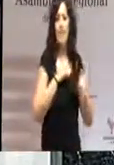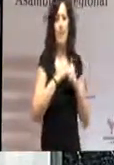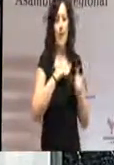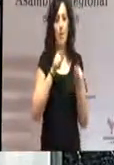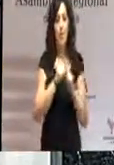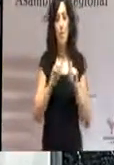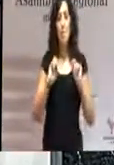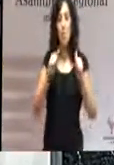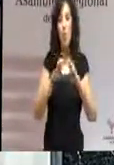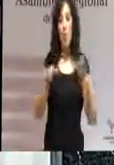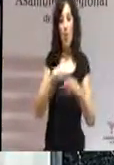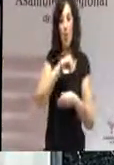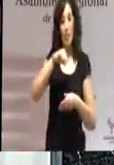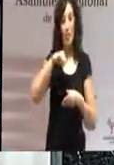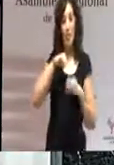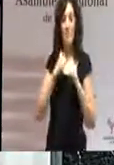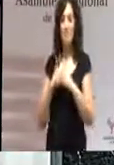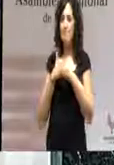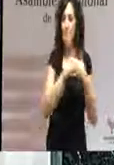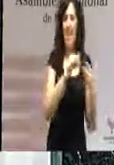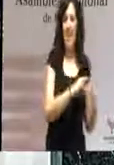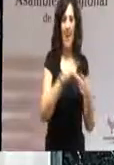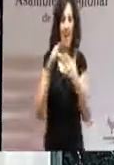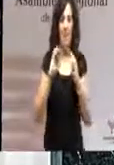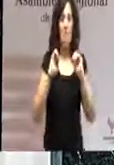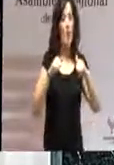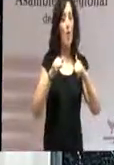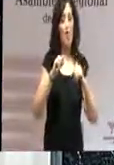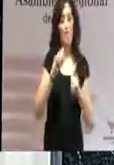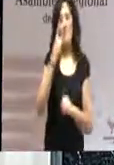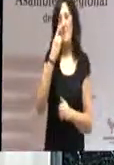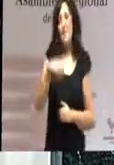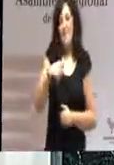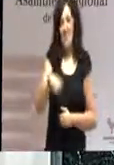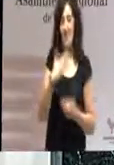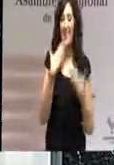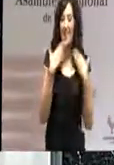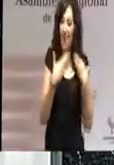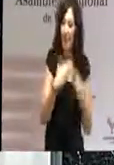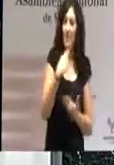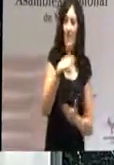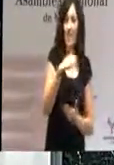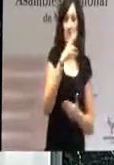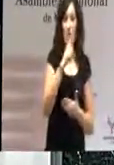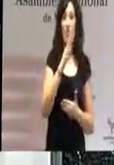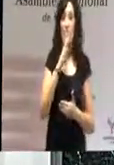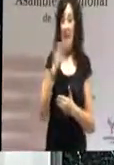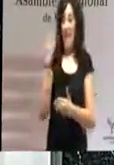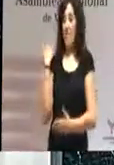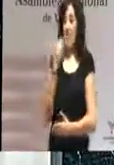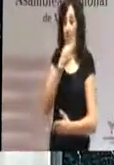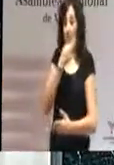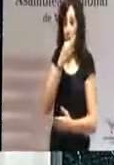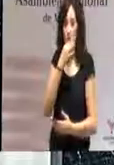comunidad autónoma. Nuestro primer presidente. Gracias, presidente, por tu mención en el discurso de